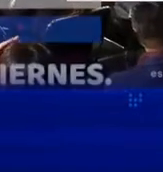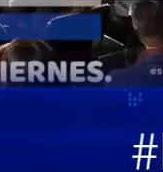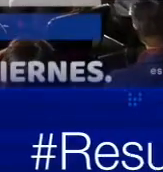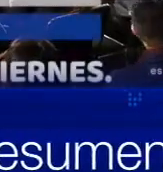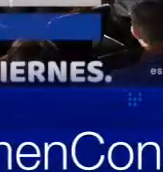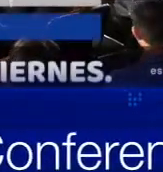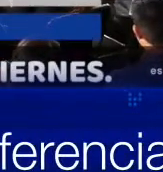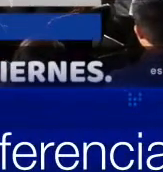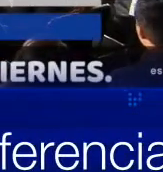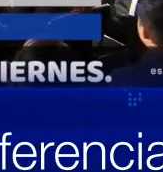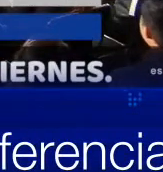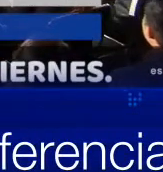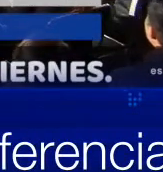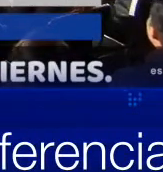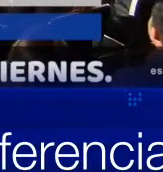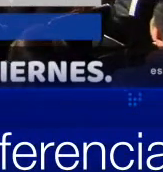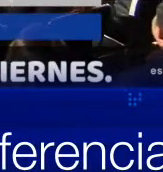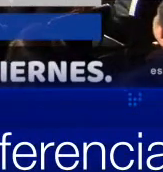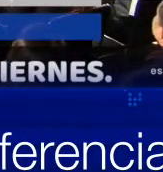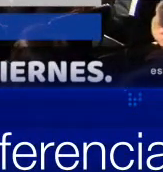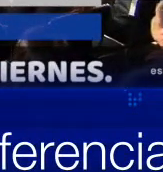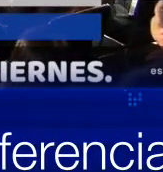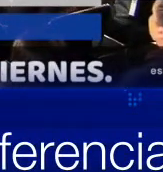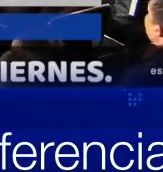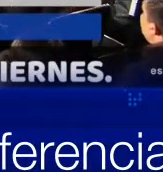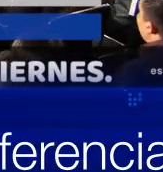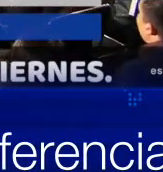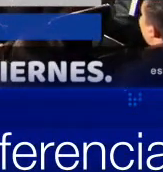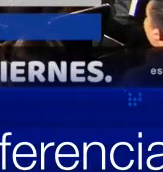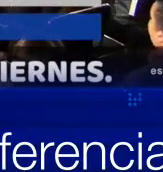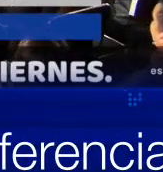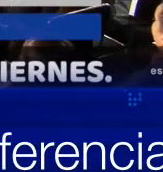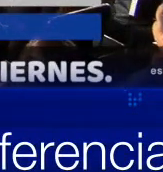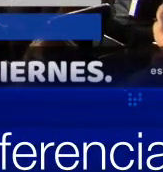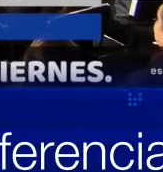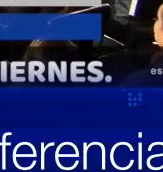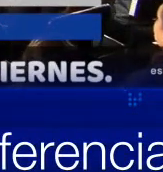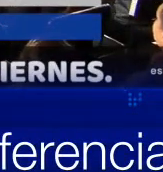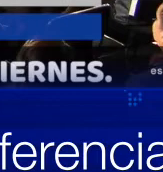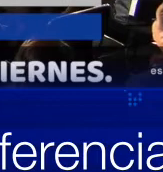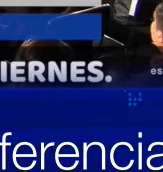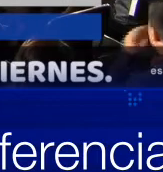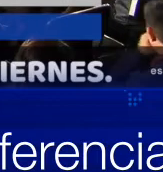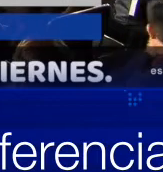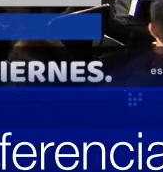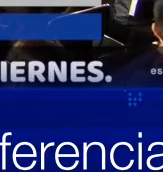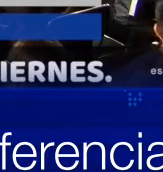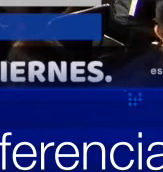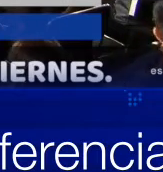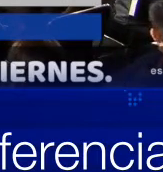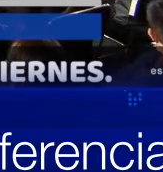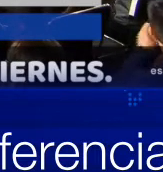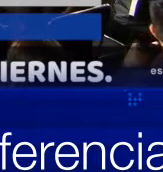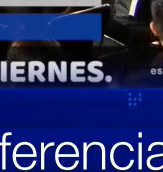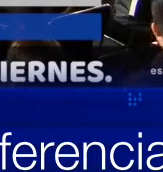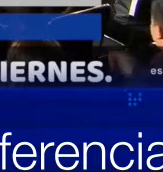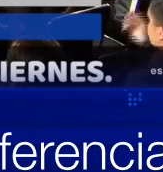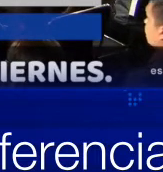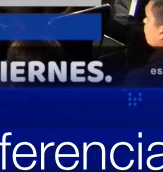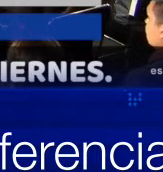Bueno, el día de hoy, como lo acordamos, los compromisos se